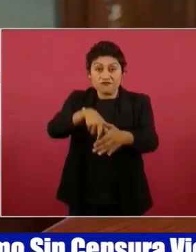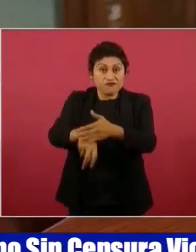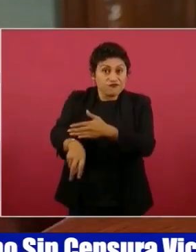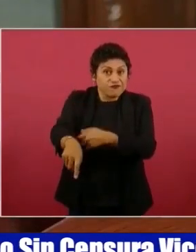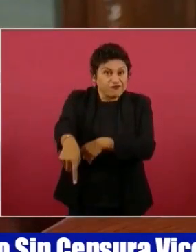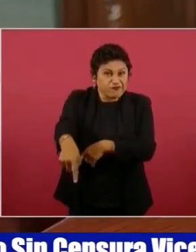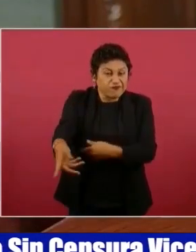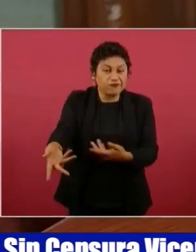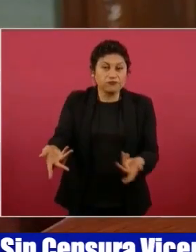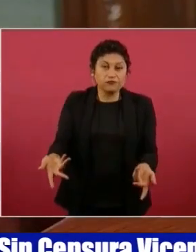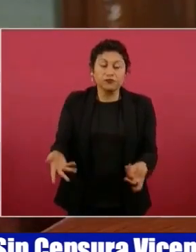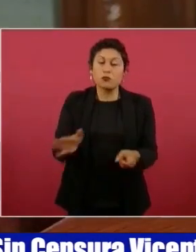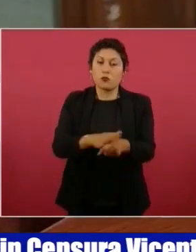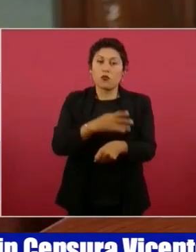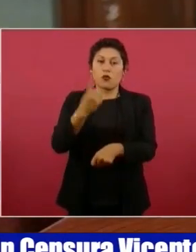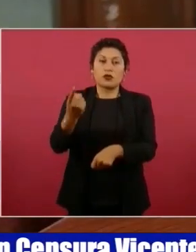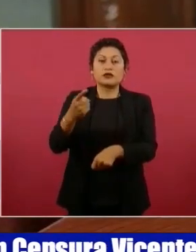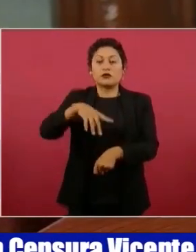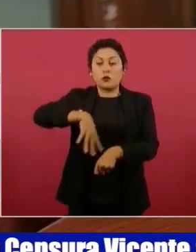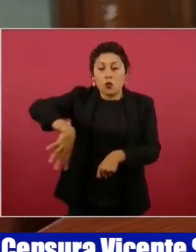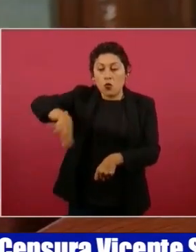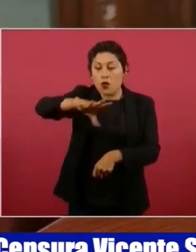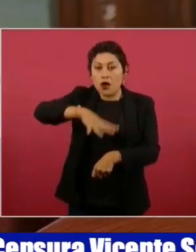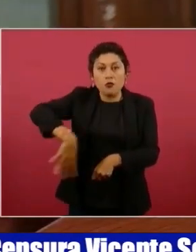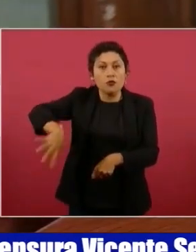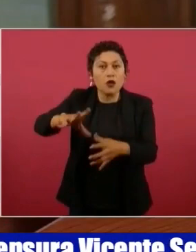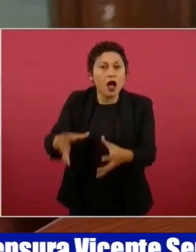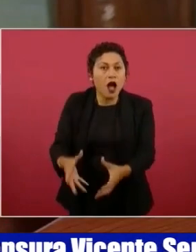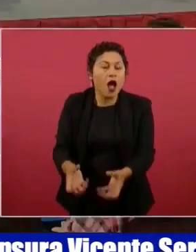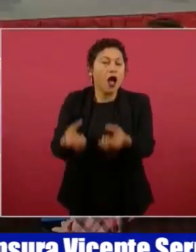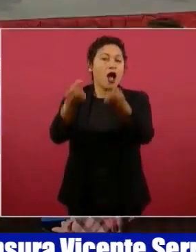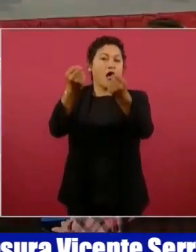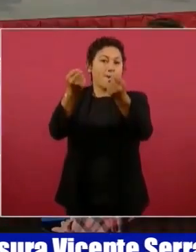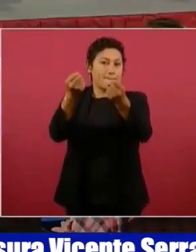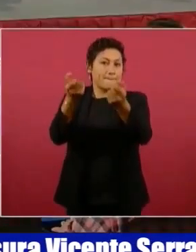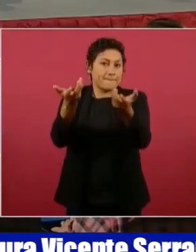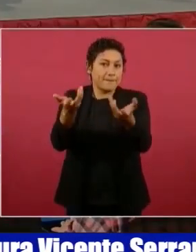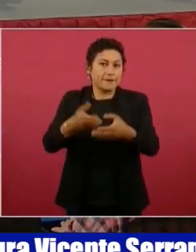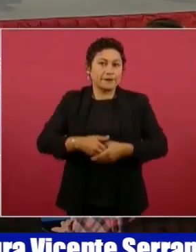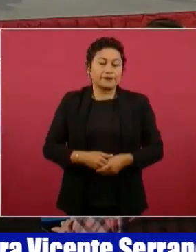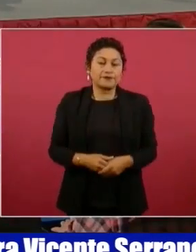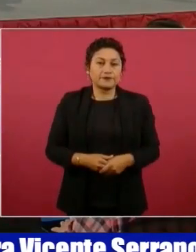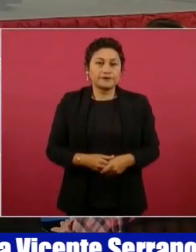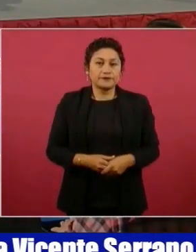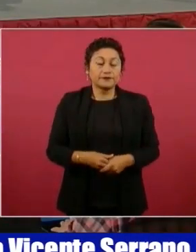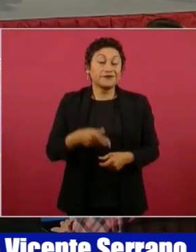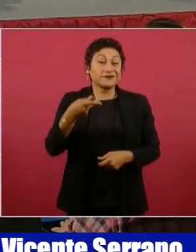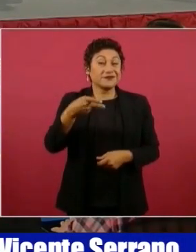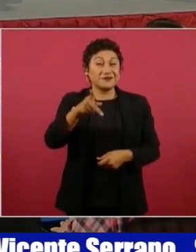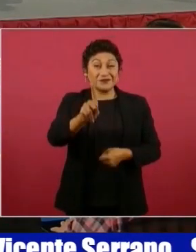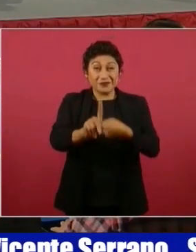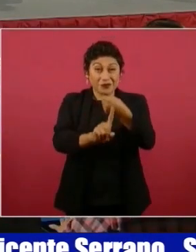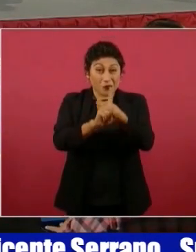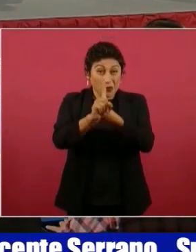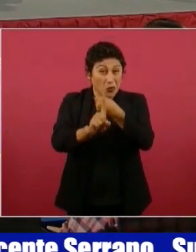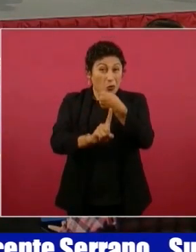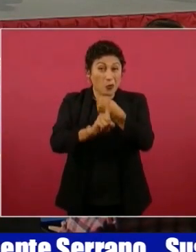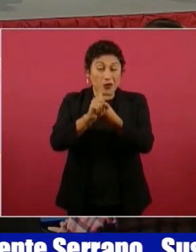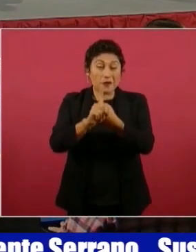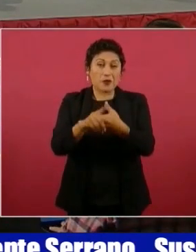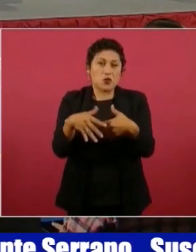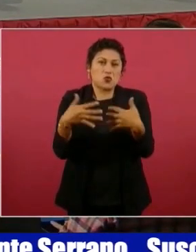y se está buscando rescatarlos. El principal problema pues es